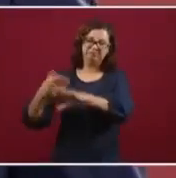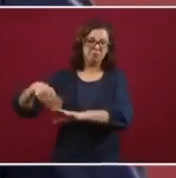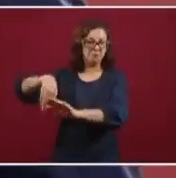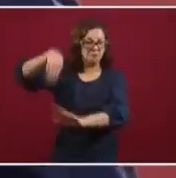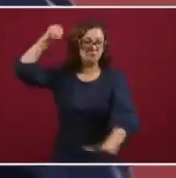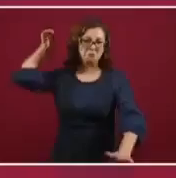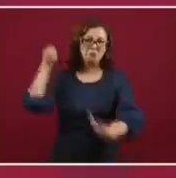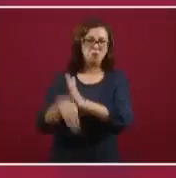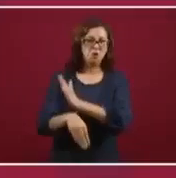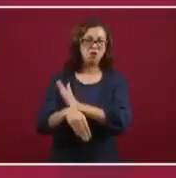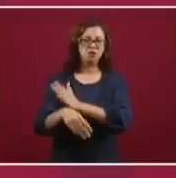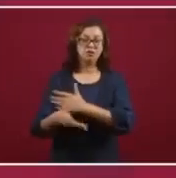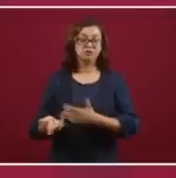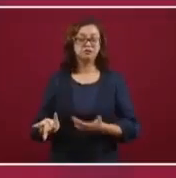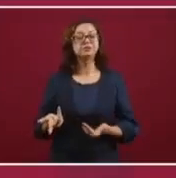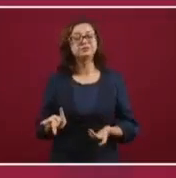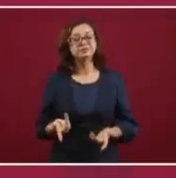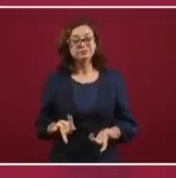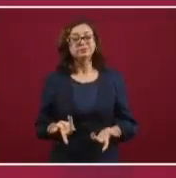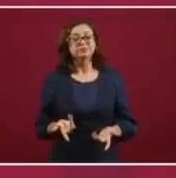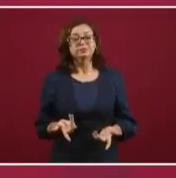Y eso